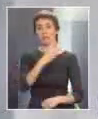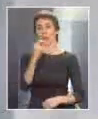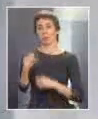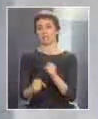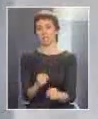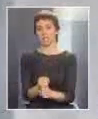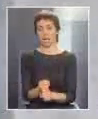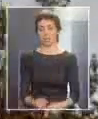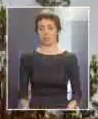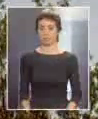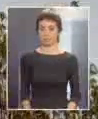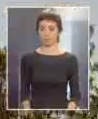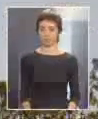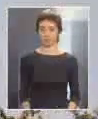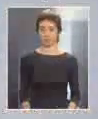Bicentenario.